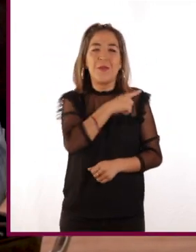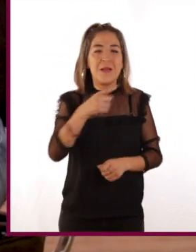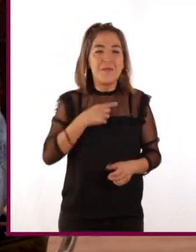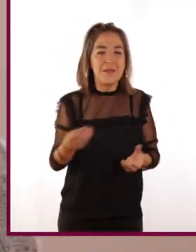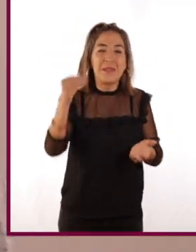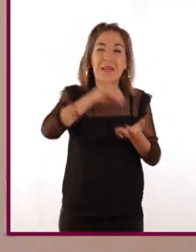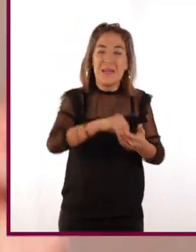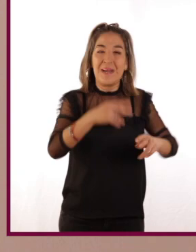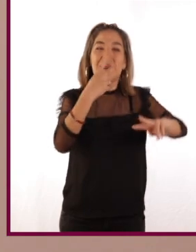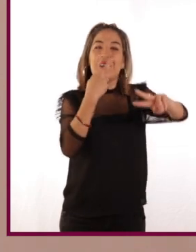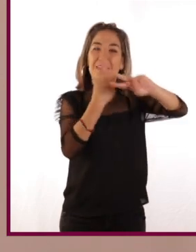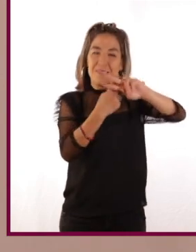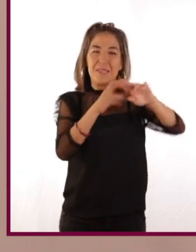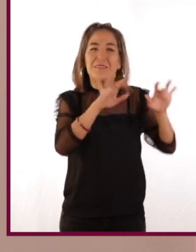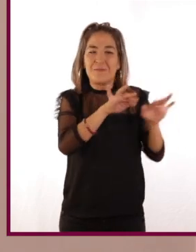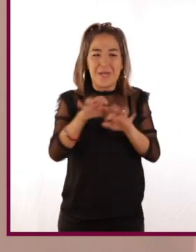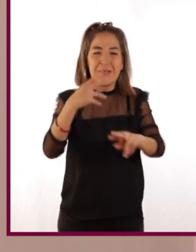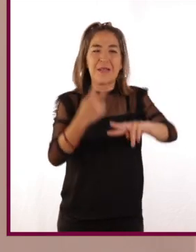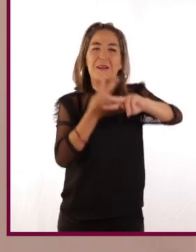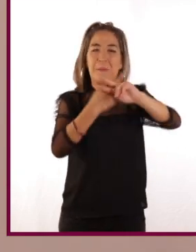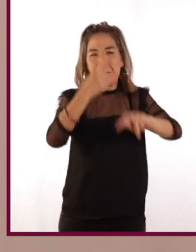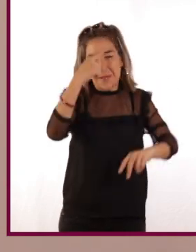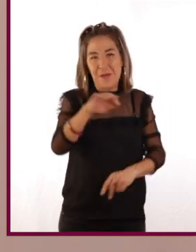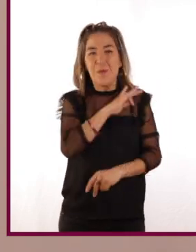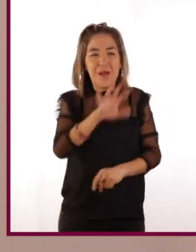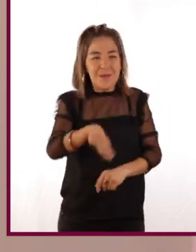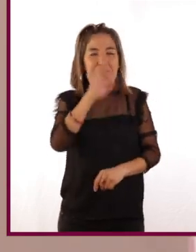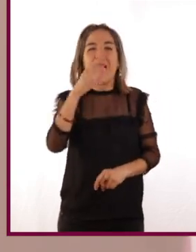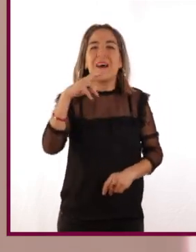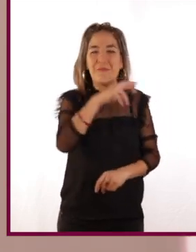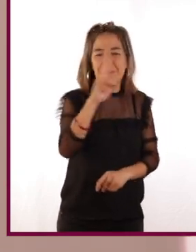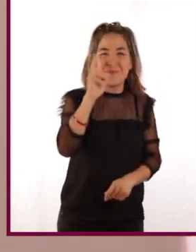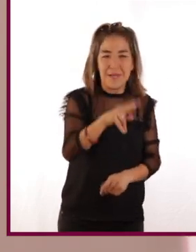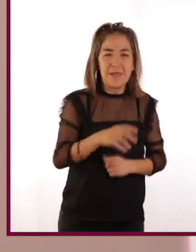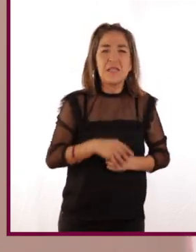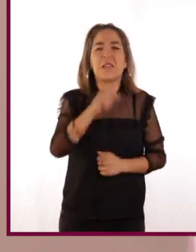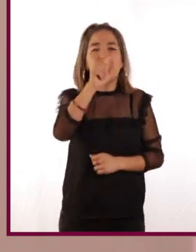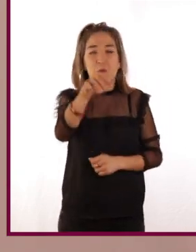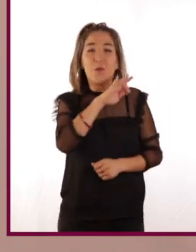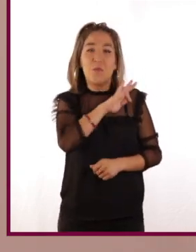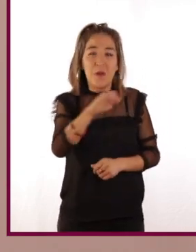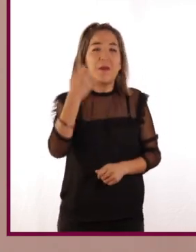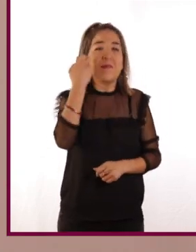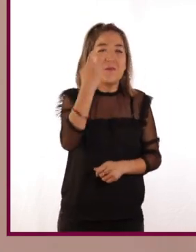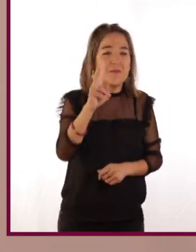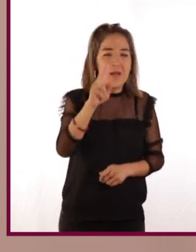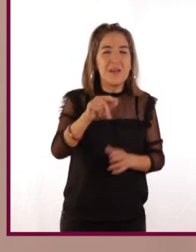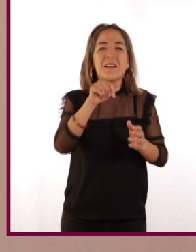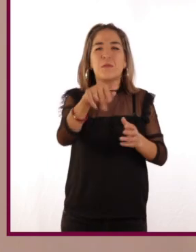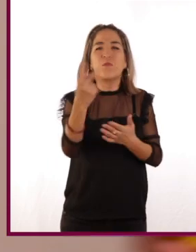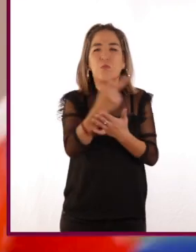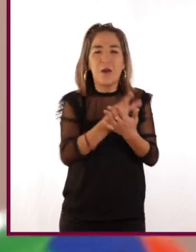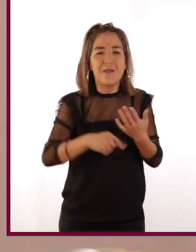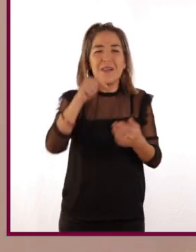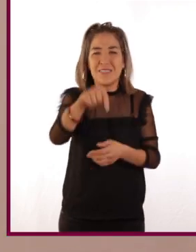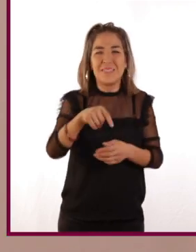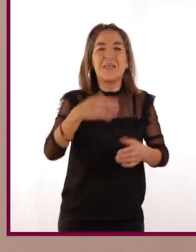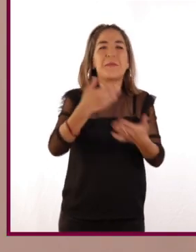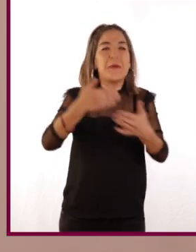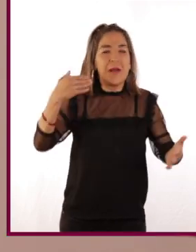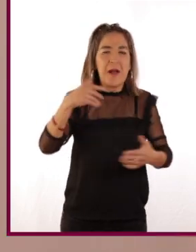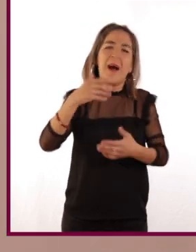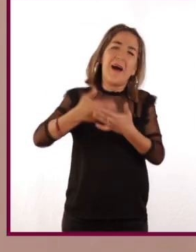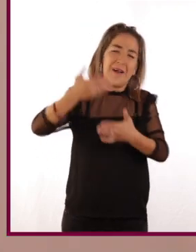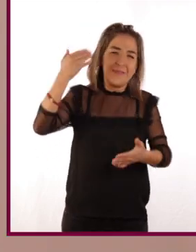sí! Y pongan el hashtag elemental para que podamos encontrarlos rápido. También recuerden que si quieren ver programas anteriores como ese de los puentes